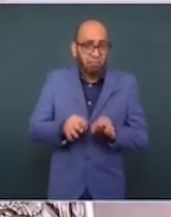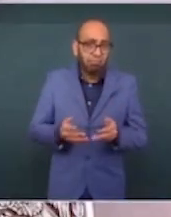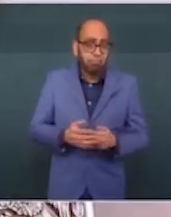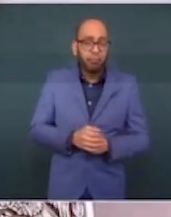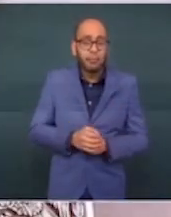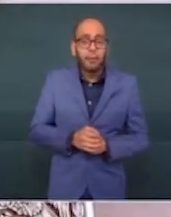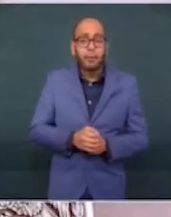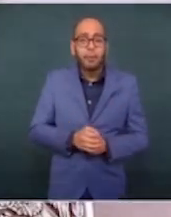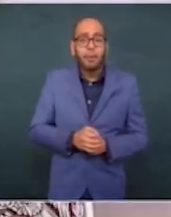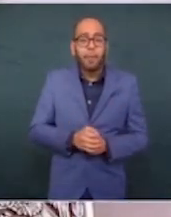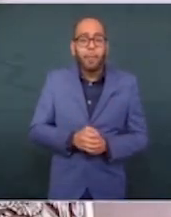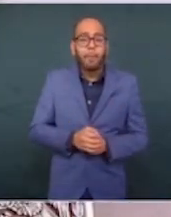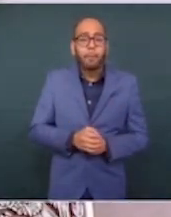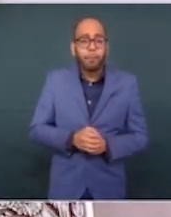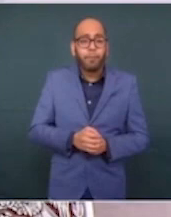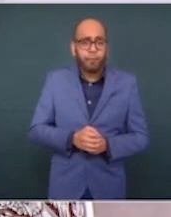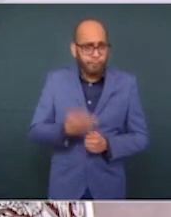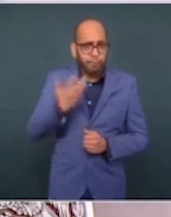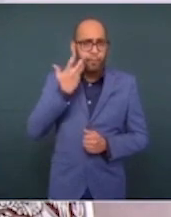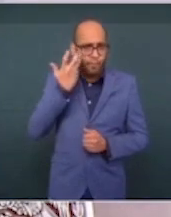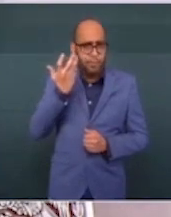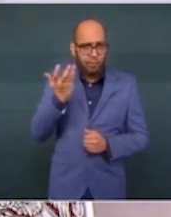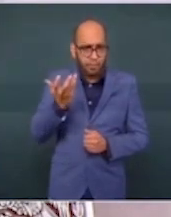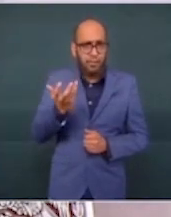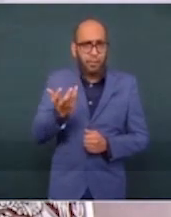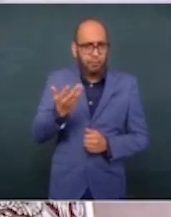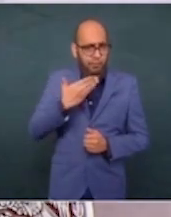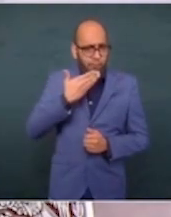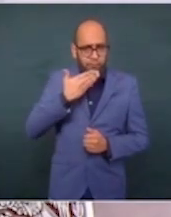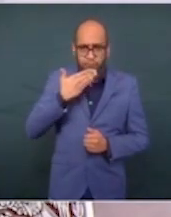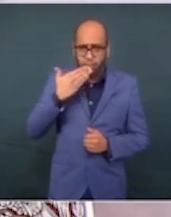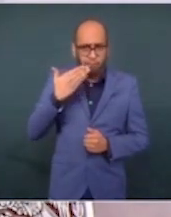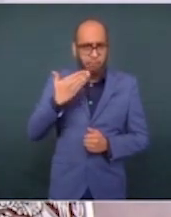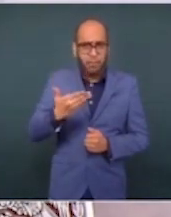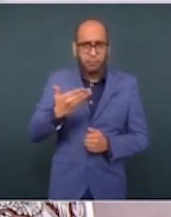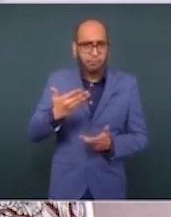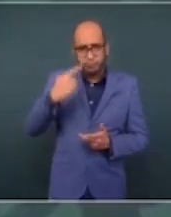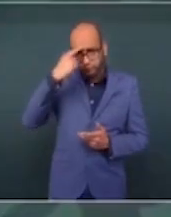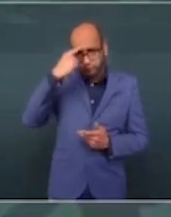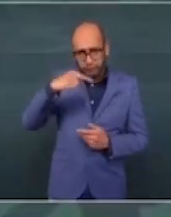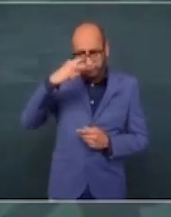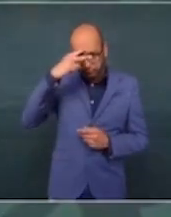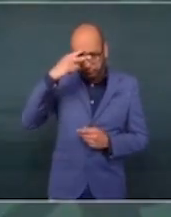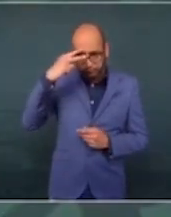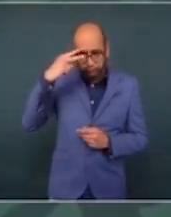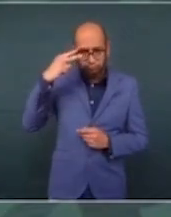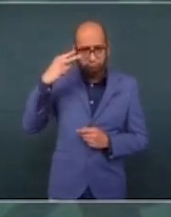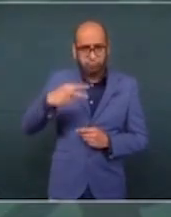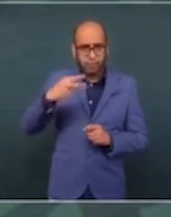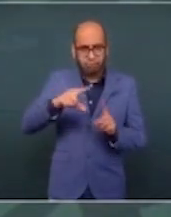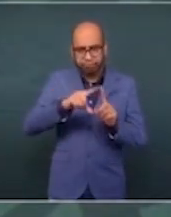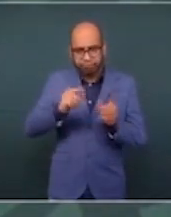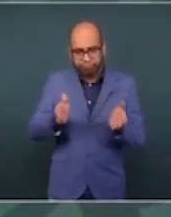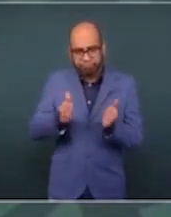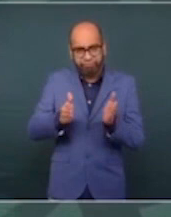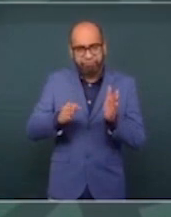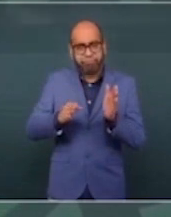Queremos el bien para México y para todo el